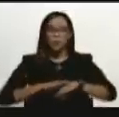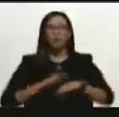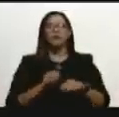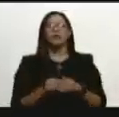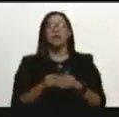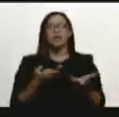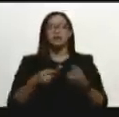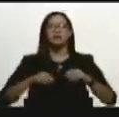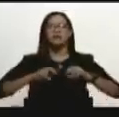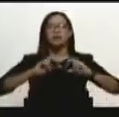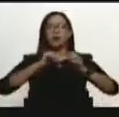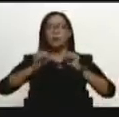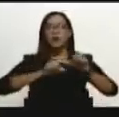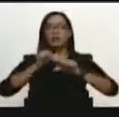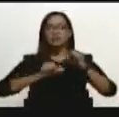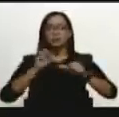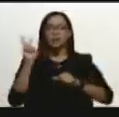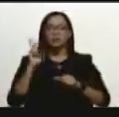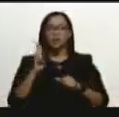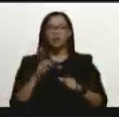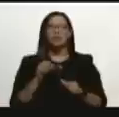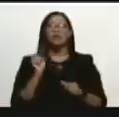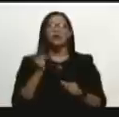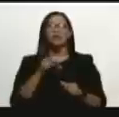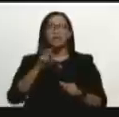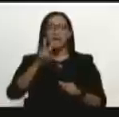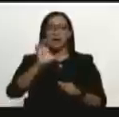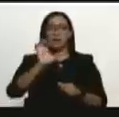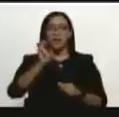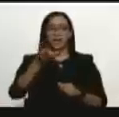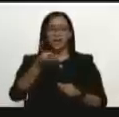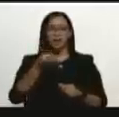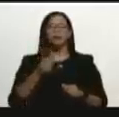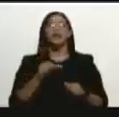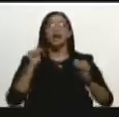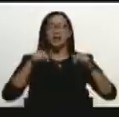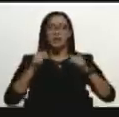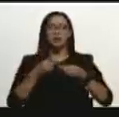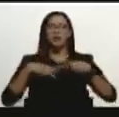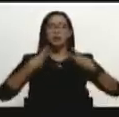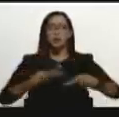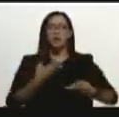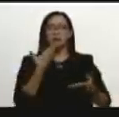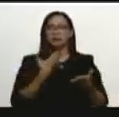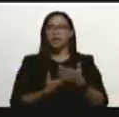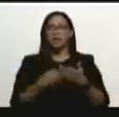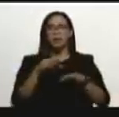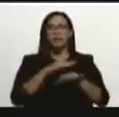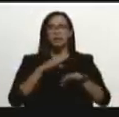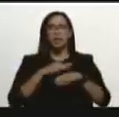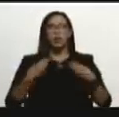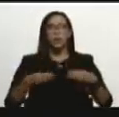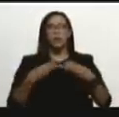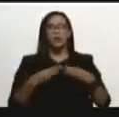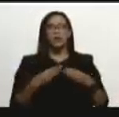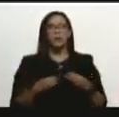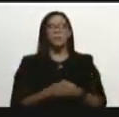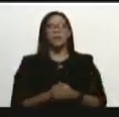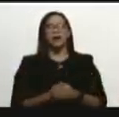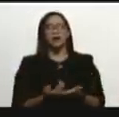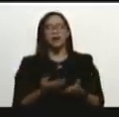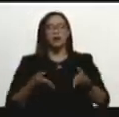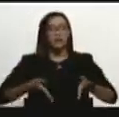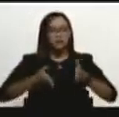Corporación Venezolana de Guayana, CBG. Producto de esto, hemos iniciado una nueva solicitud al Ministerio Público para el